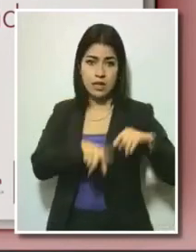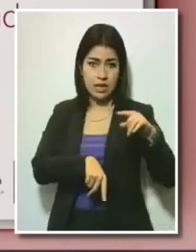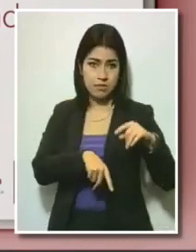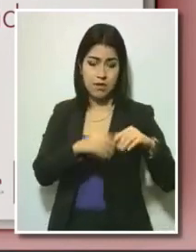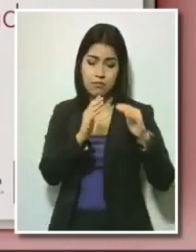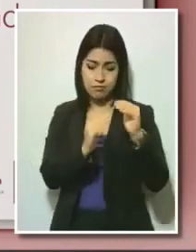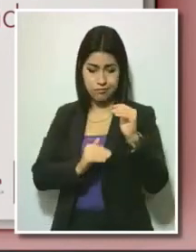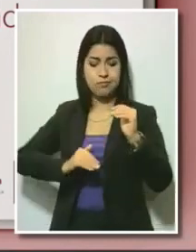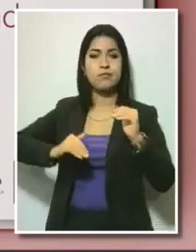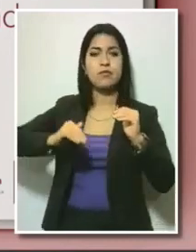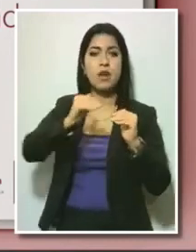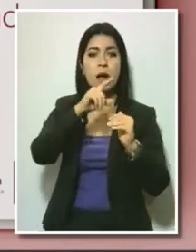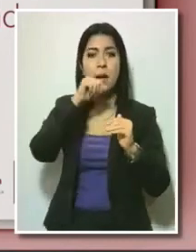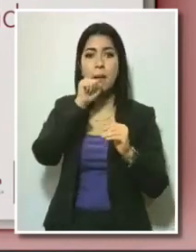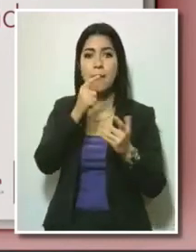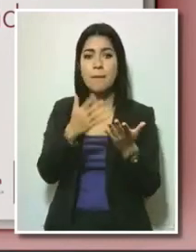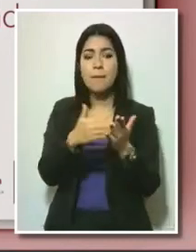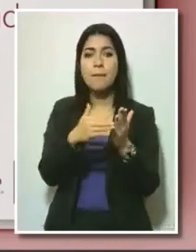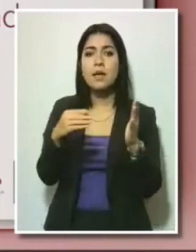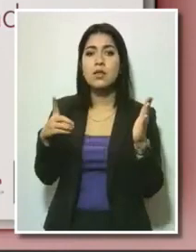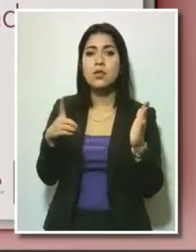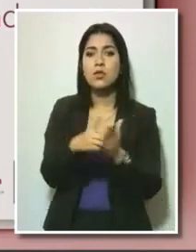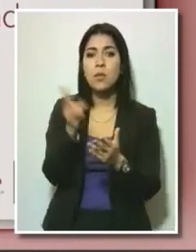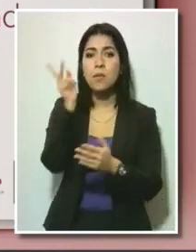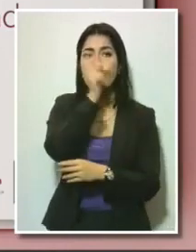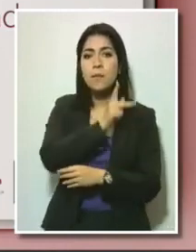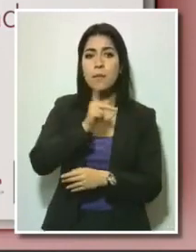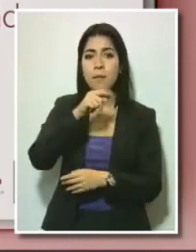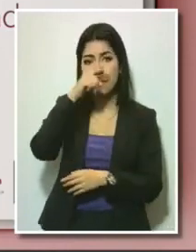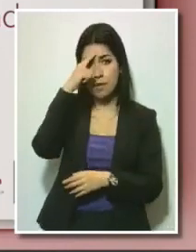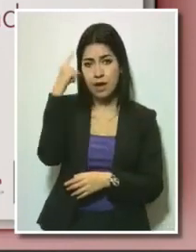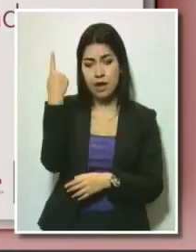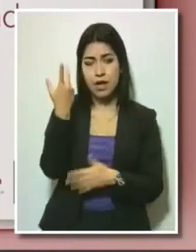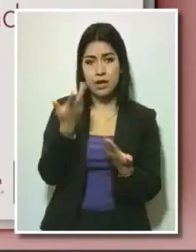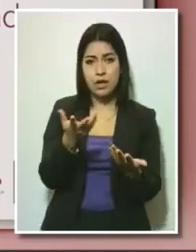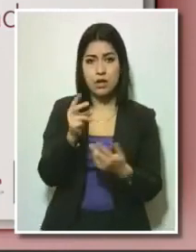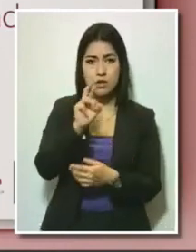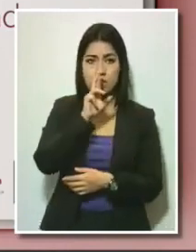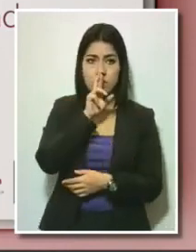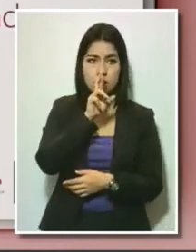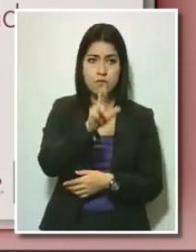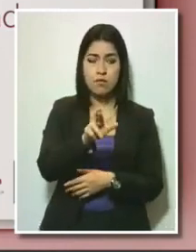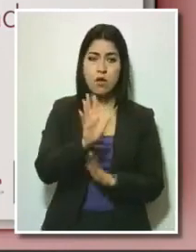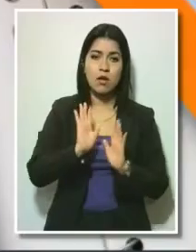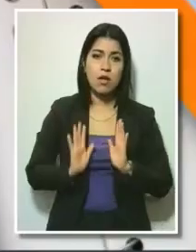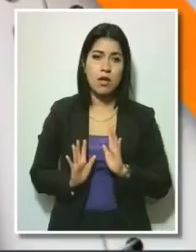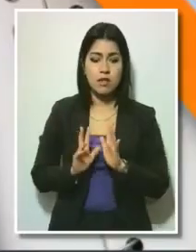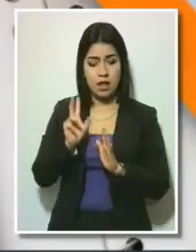que ver con un modelo pedagógico que no responde a los contextos reales.